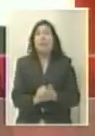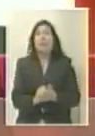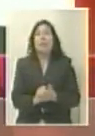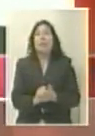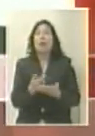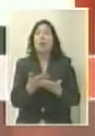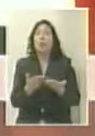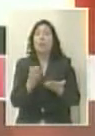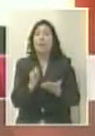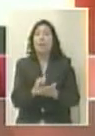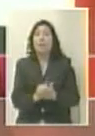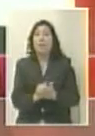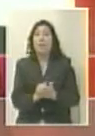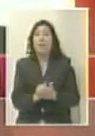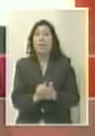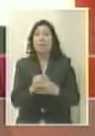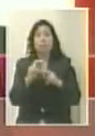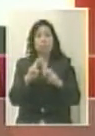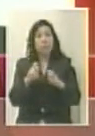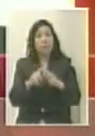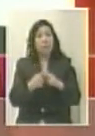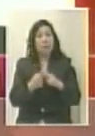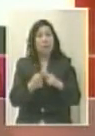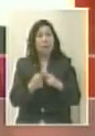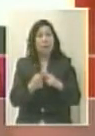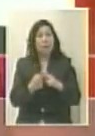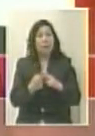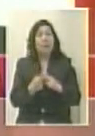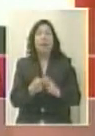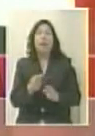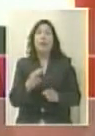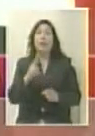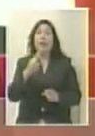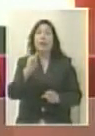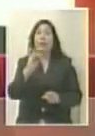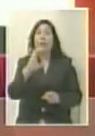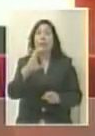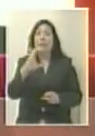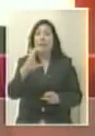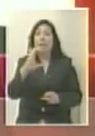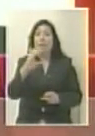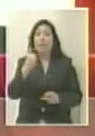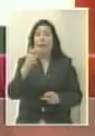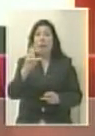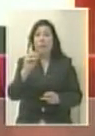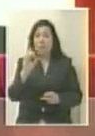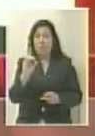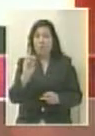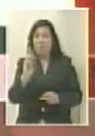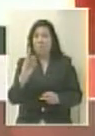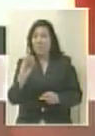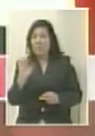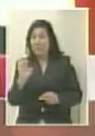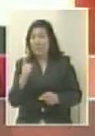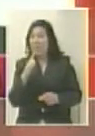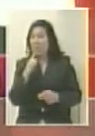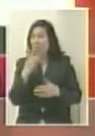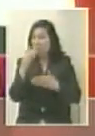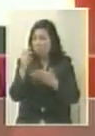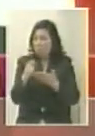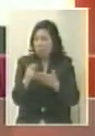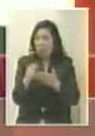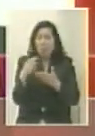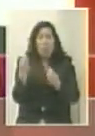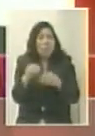la siguiente herramienta, que además su análisis fue iniciado por Ricardo Guise, que es mi antecesor, que es la Agenda Nacional de Acción Ambiental. Es decir, bajamos